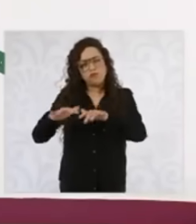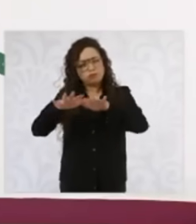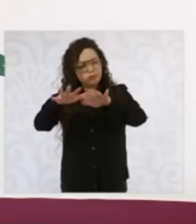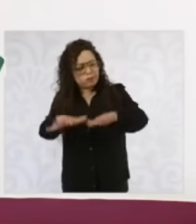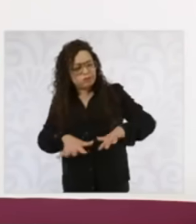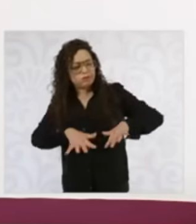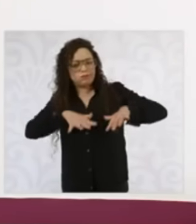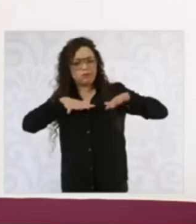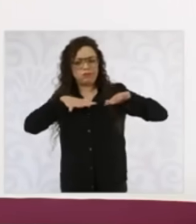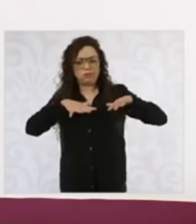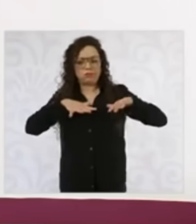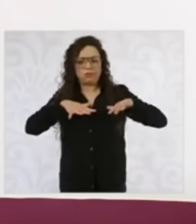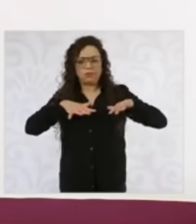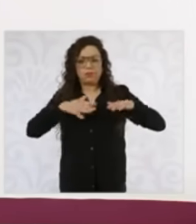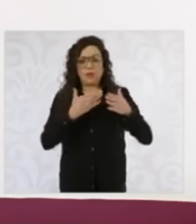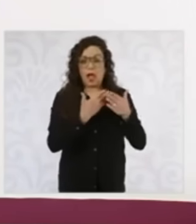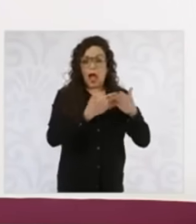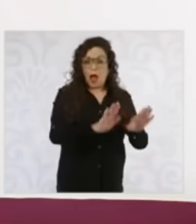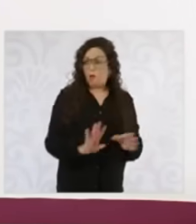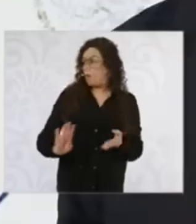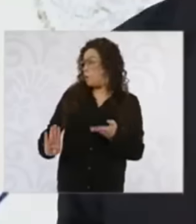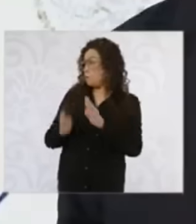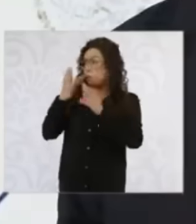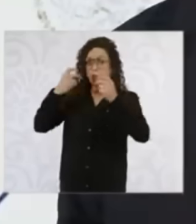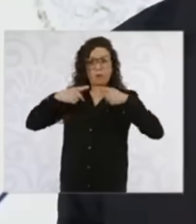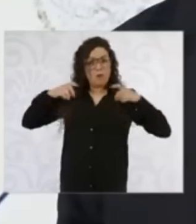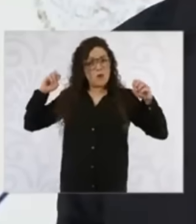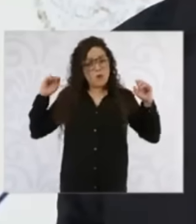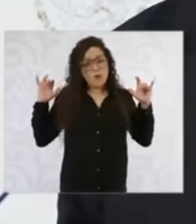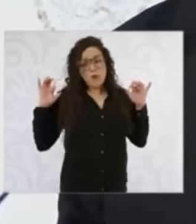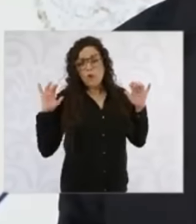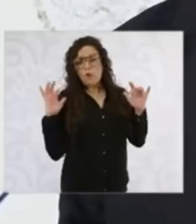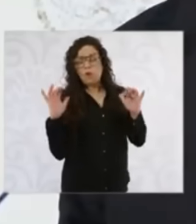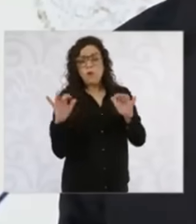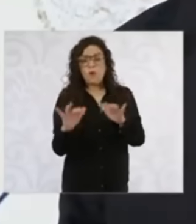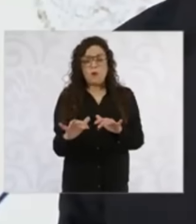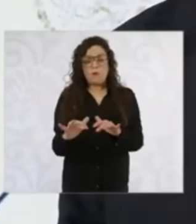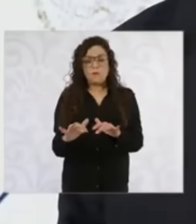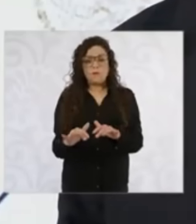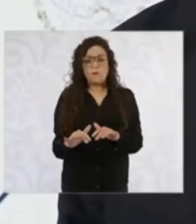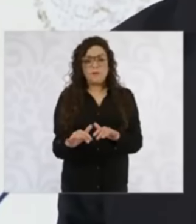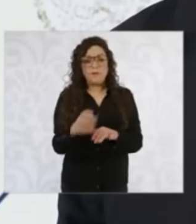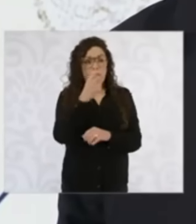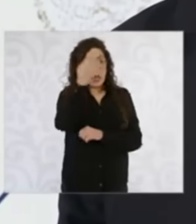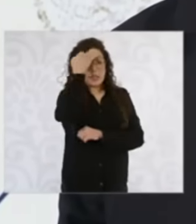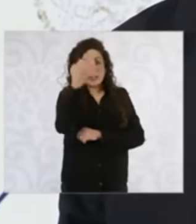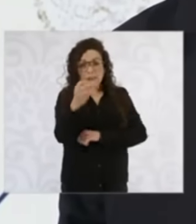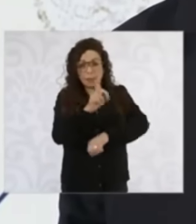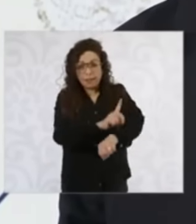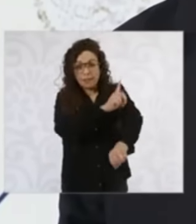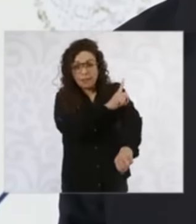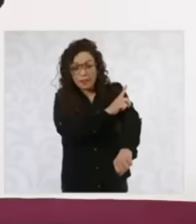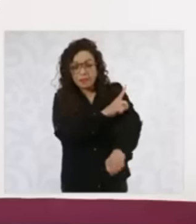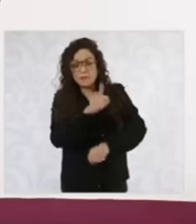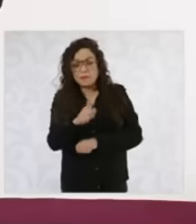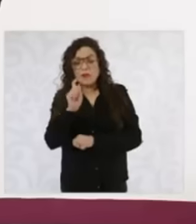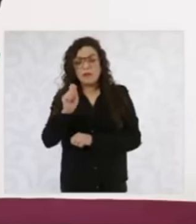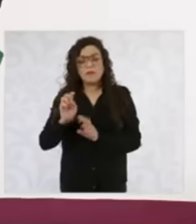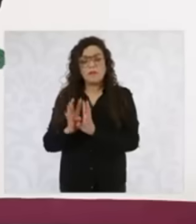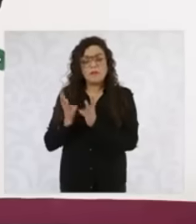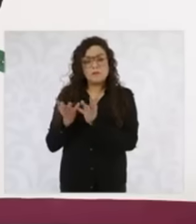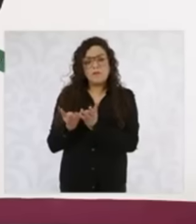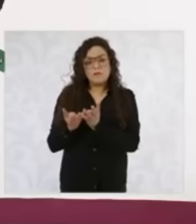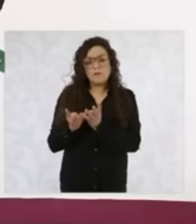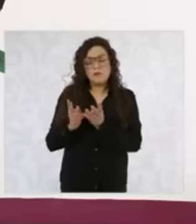merecen, pueden presentar sus quejas o sugerencias. Al final del día, es nuestro derecho. Ahora, regresando al tema de